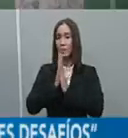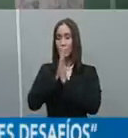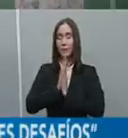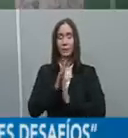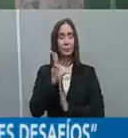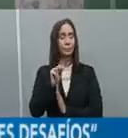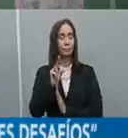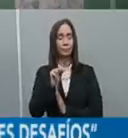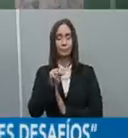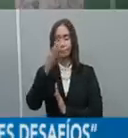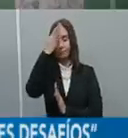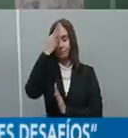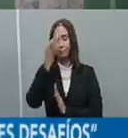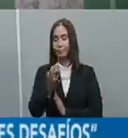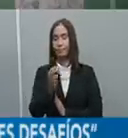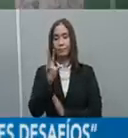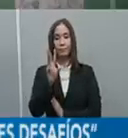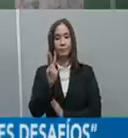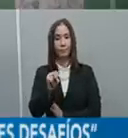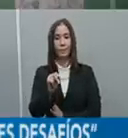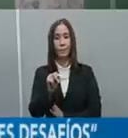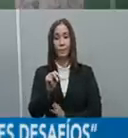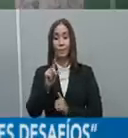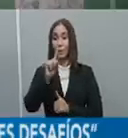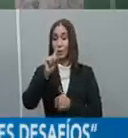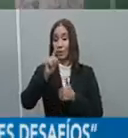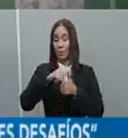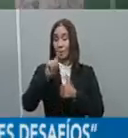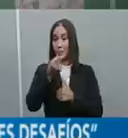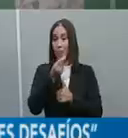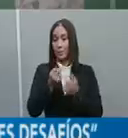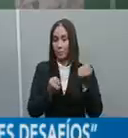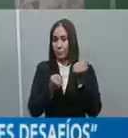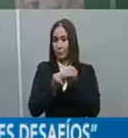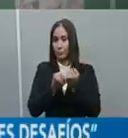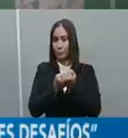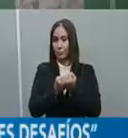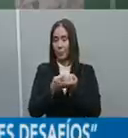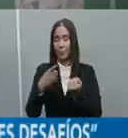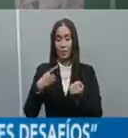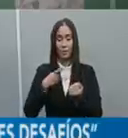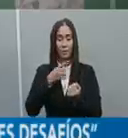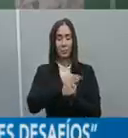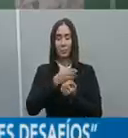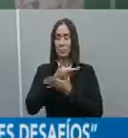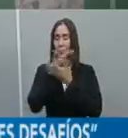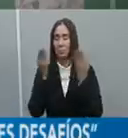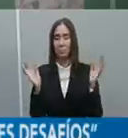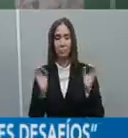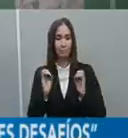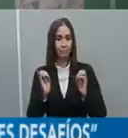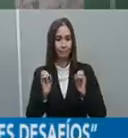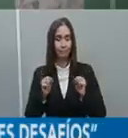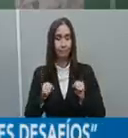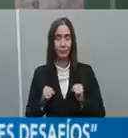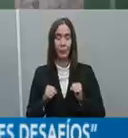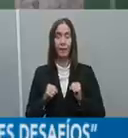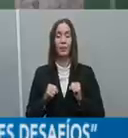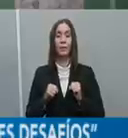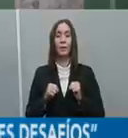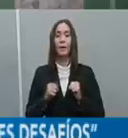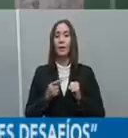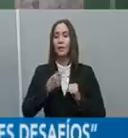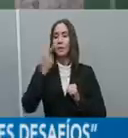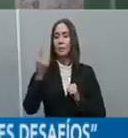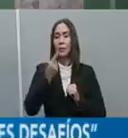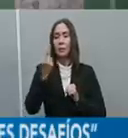del mismo. En primer lugar, porque no contamos con el apoyo suficiente en la Cámara de Diputados y cada vez se